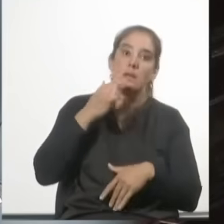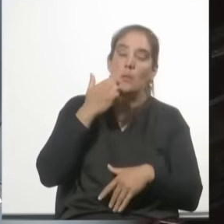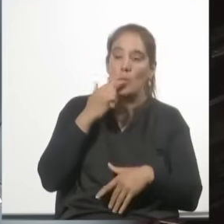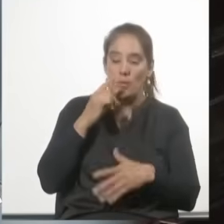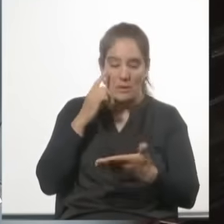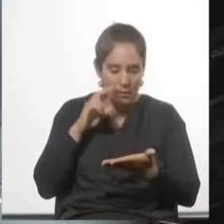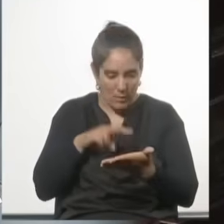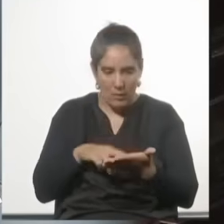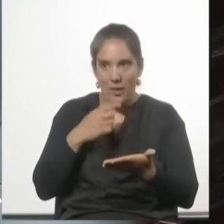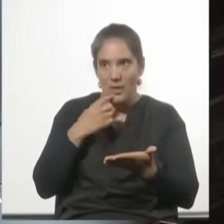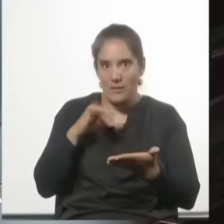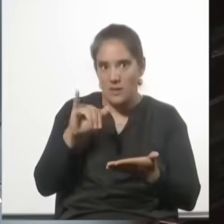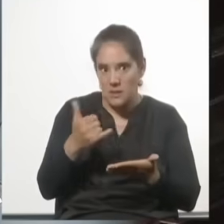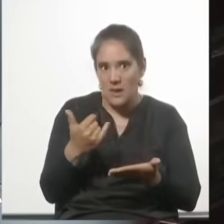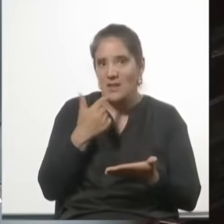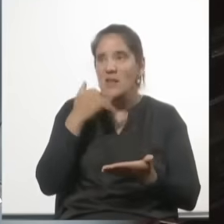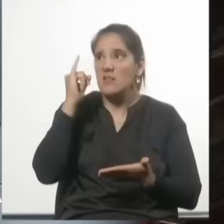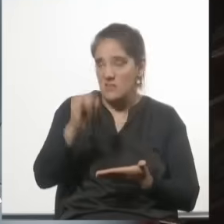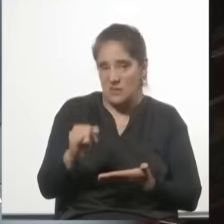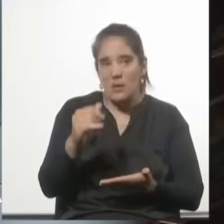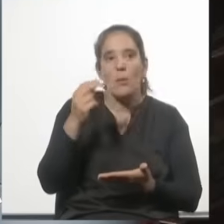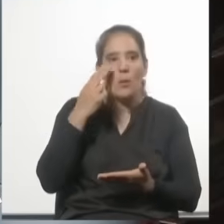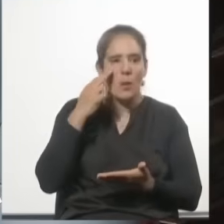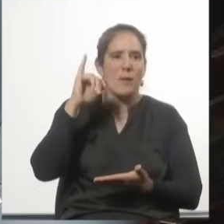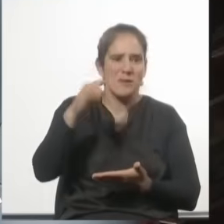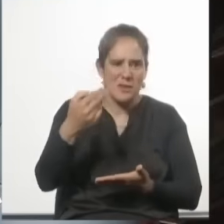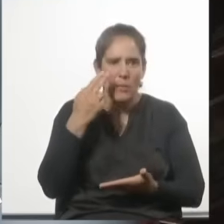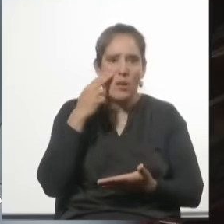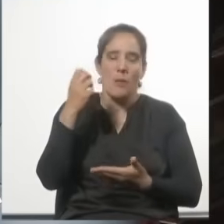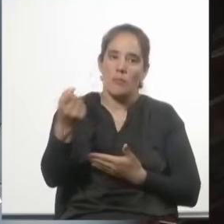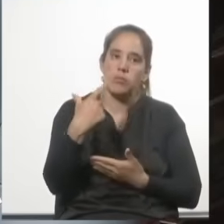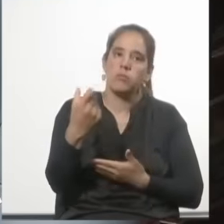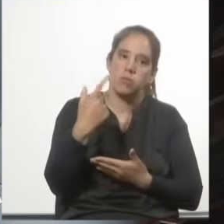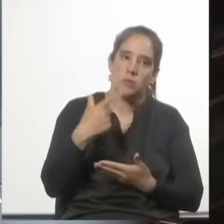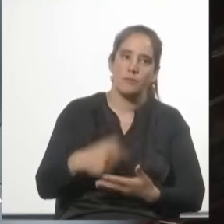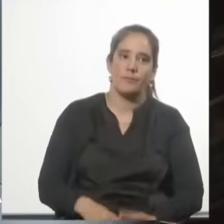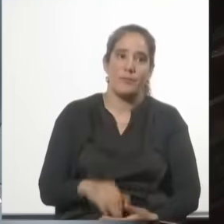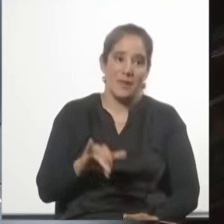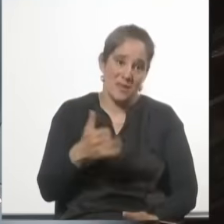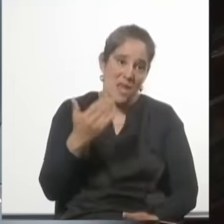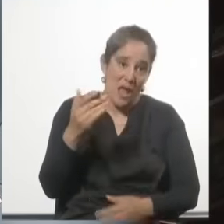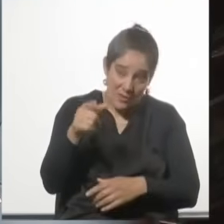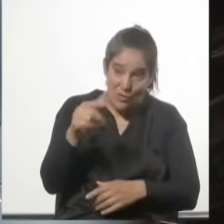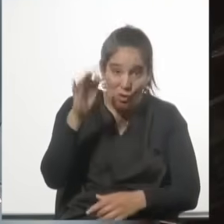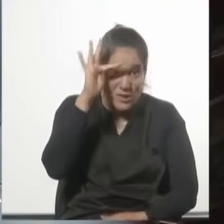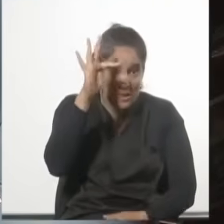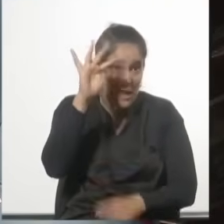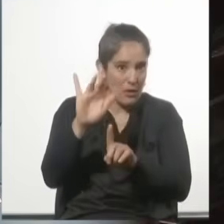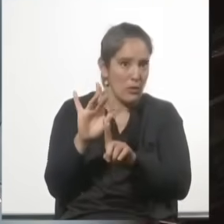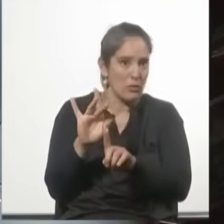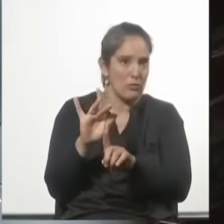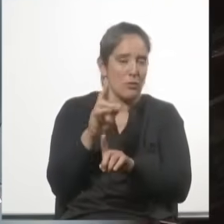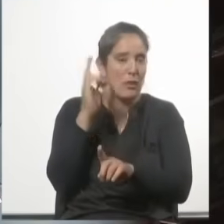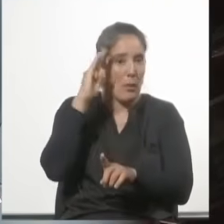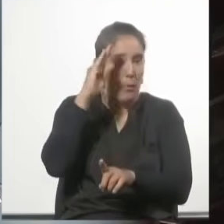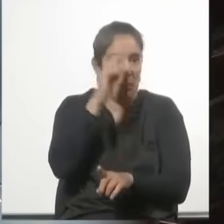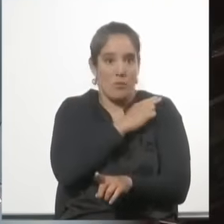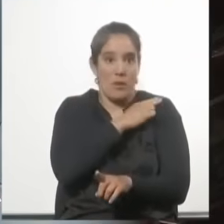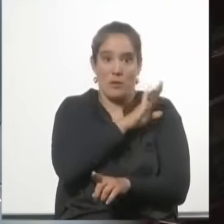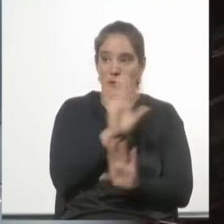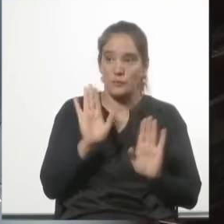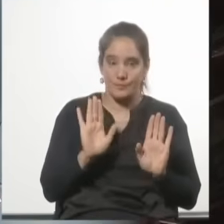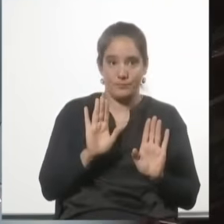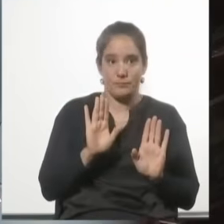los problemas ya detectados por los técnicos de COTEC y DIRME en su inspección del